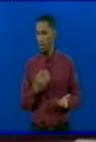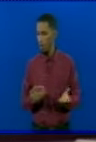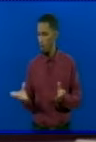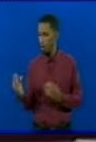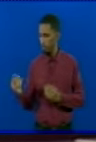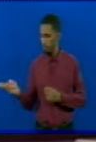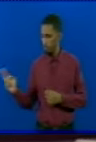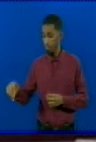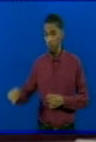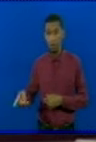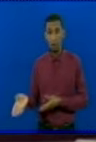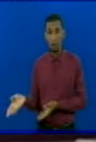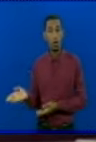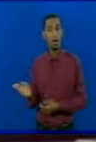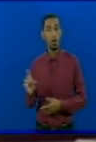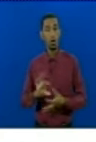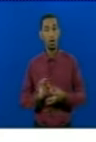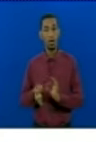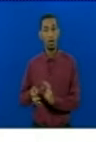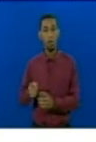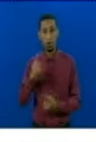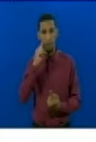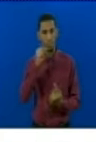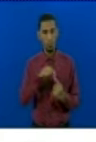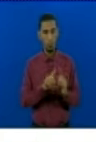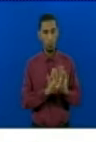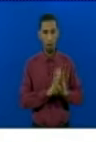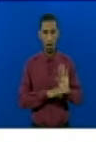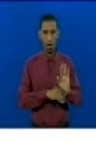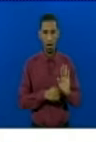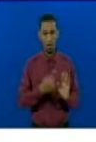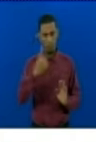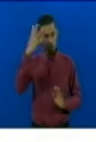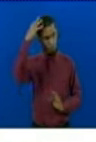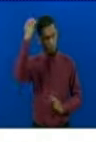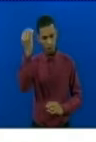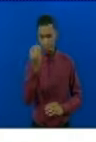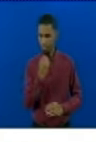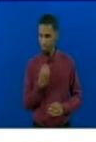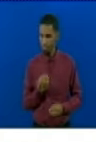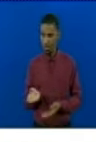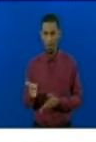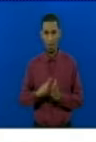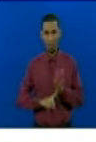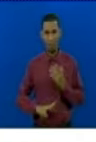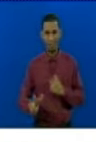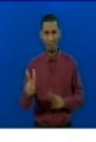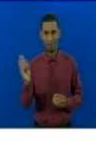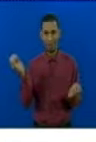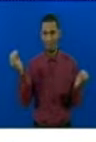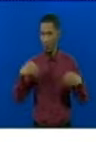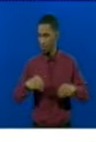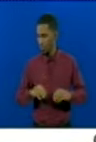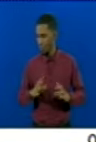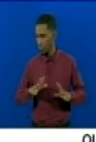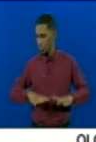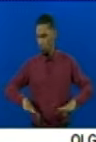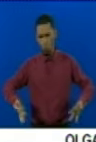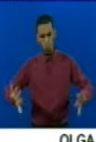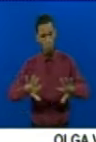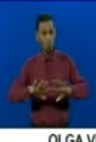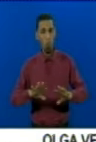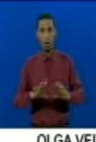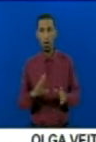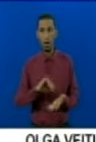Rosel Sarrabeitía, quien es coordinador de objetivos y programas del gobierno en nuestra provincia, para conocer un poco, Juan Carlos, acerca de la